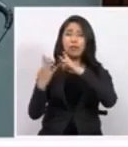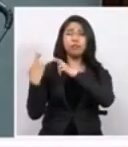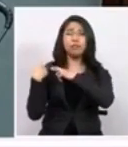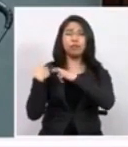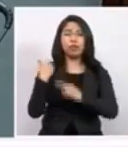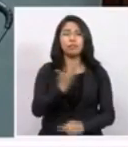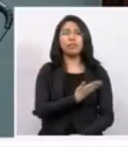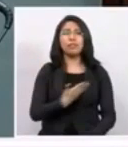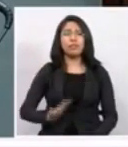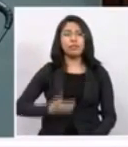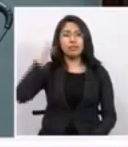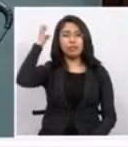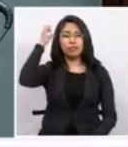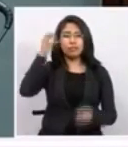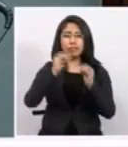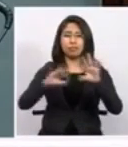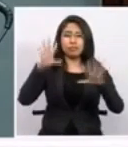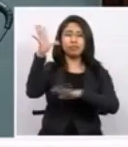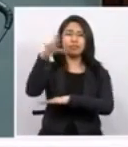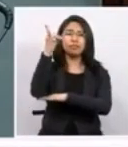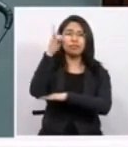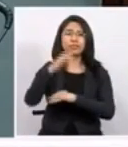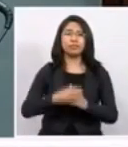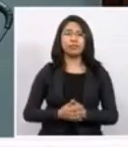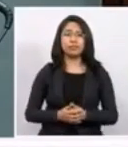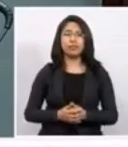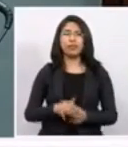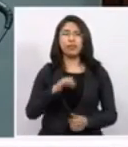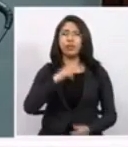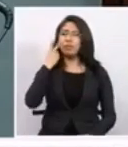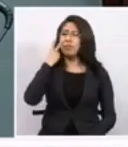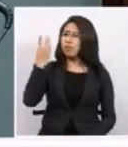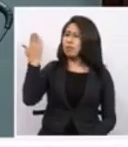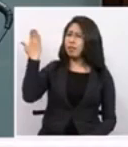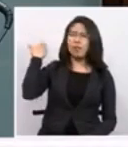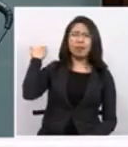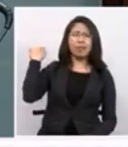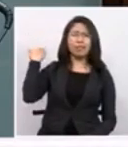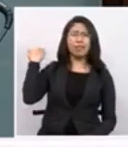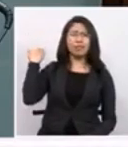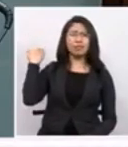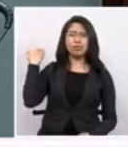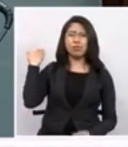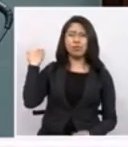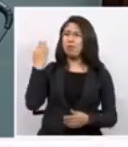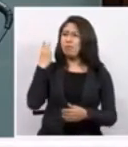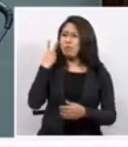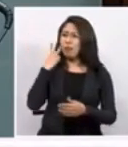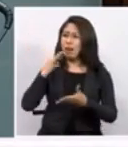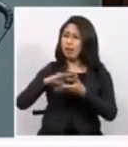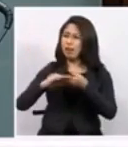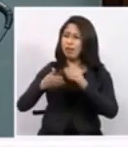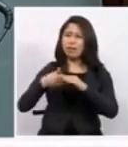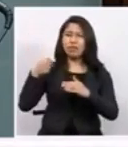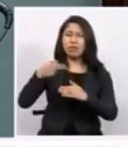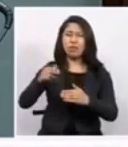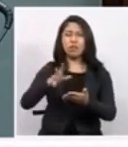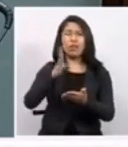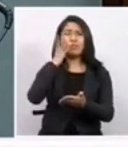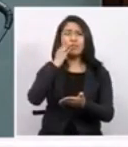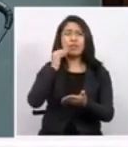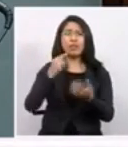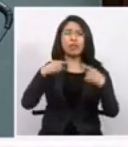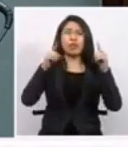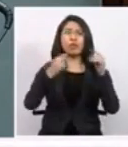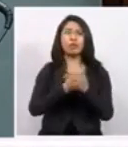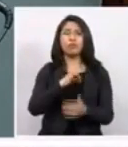la presidencia del Estado Plurinacional. Miro el pasado, todo lo que vivimos y superamos. Levanto